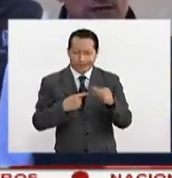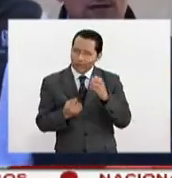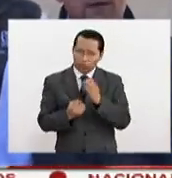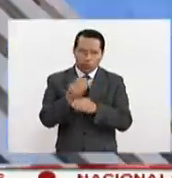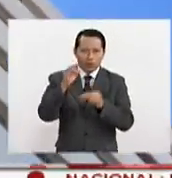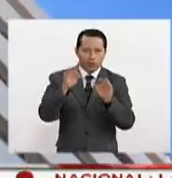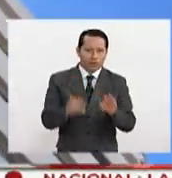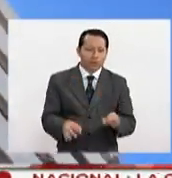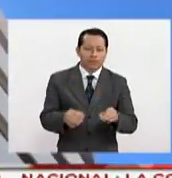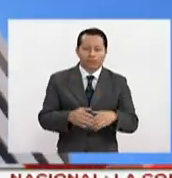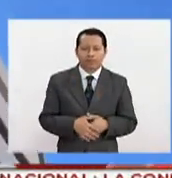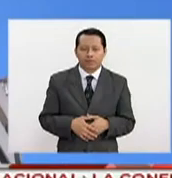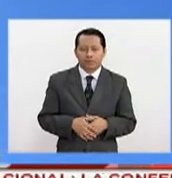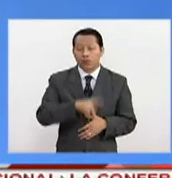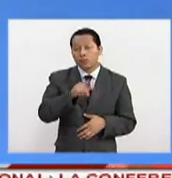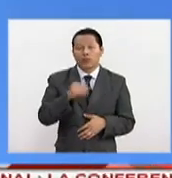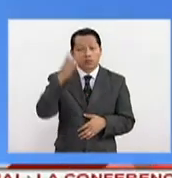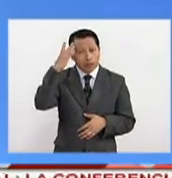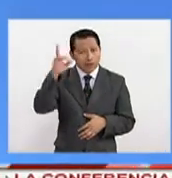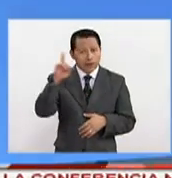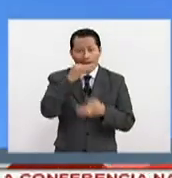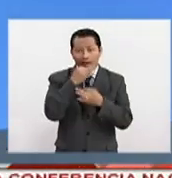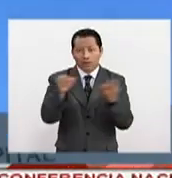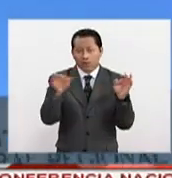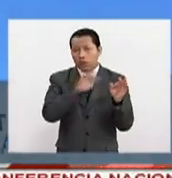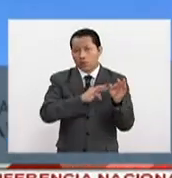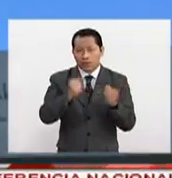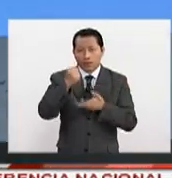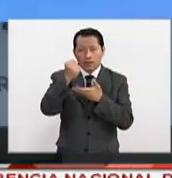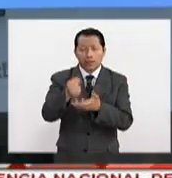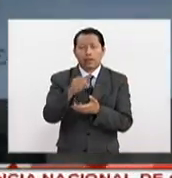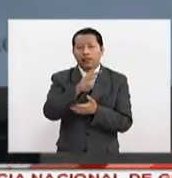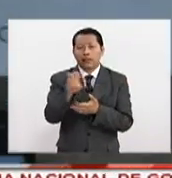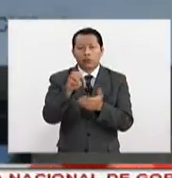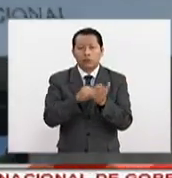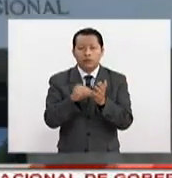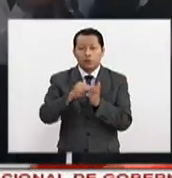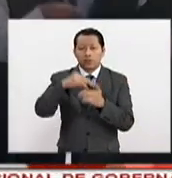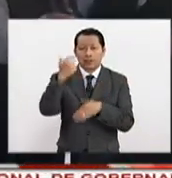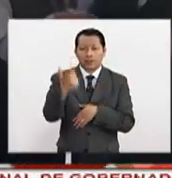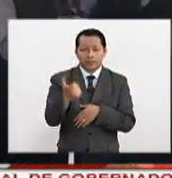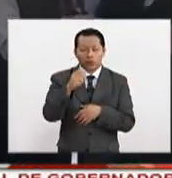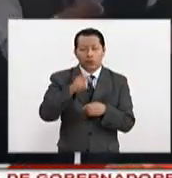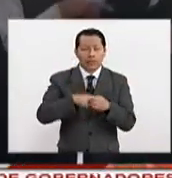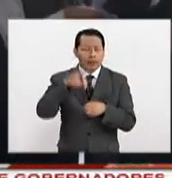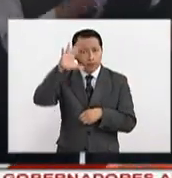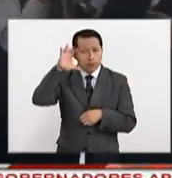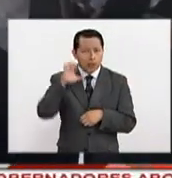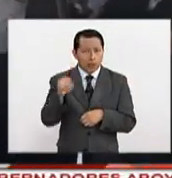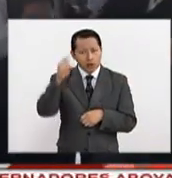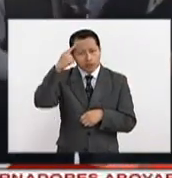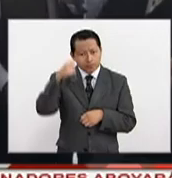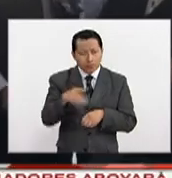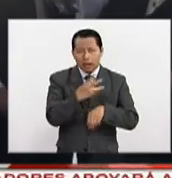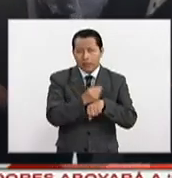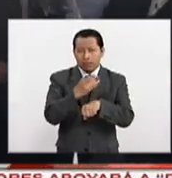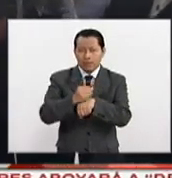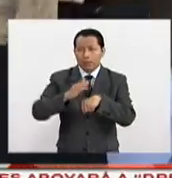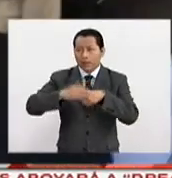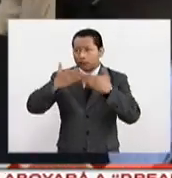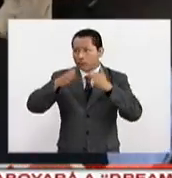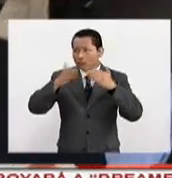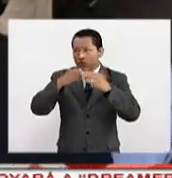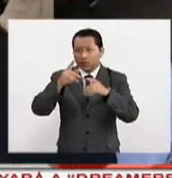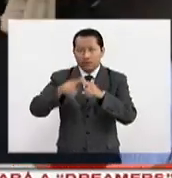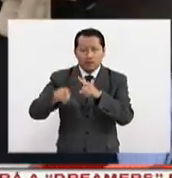funcional. Después, en Cuernavaca, anunció que se invertirán más de 300 millones de pesos en Morelos para reparar y emplear la